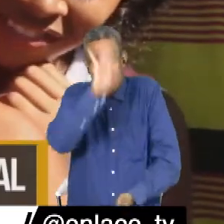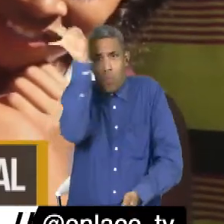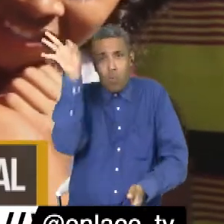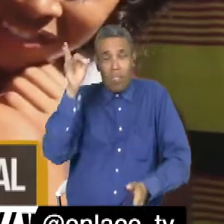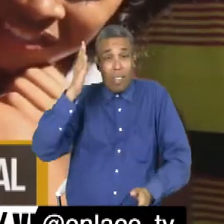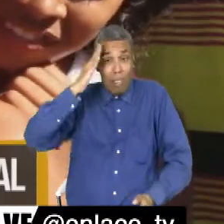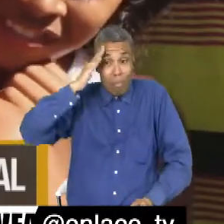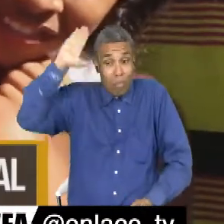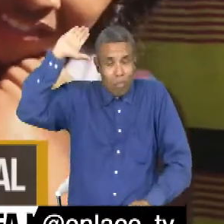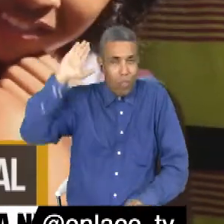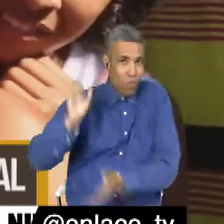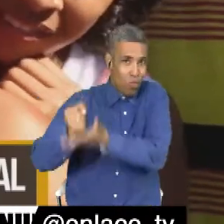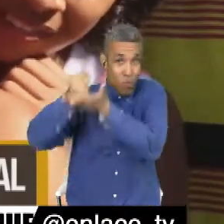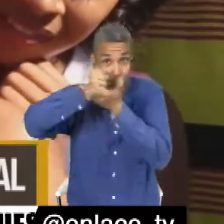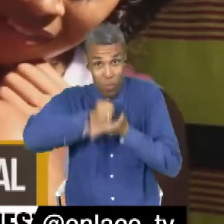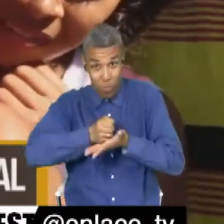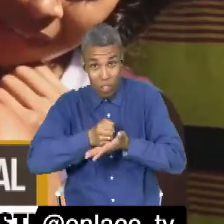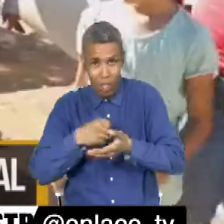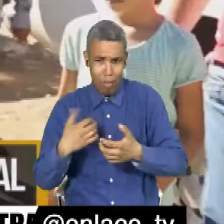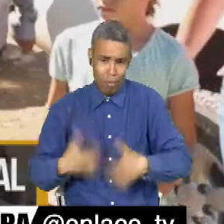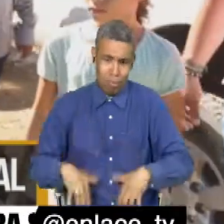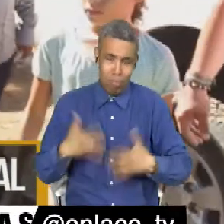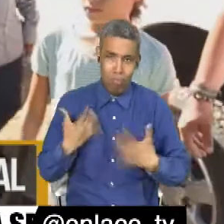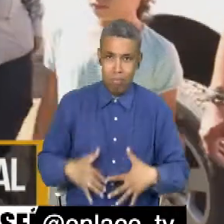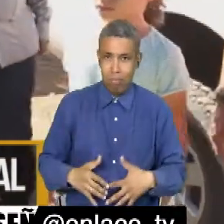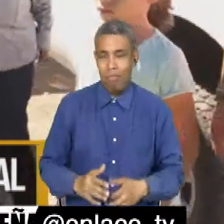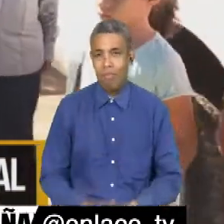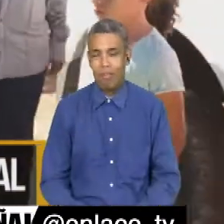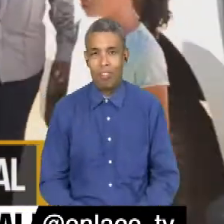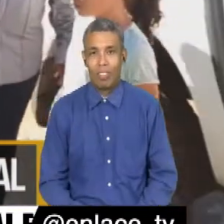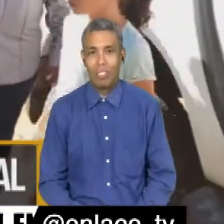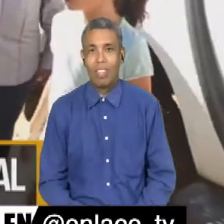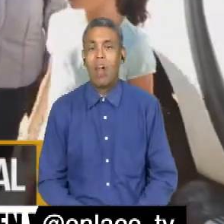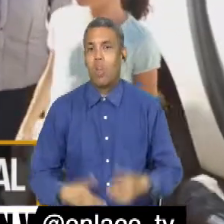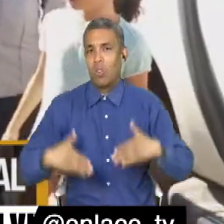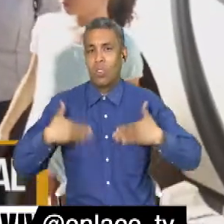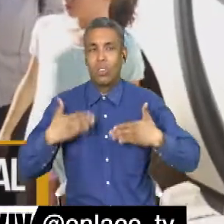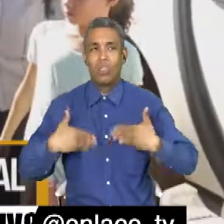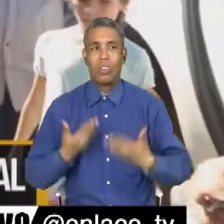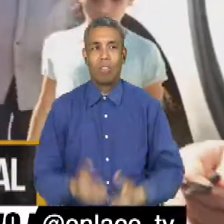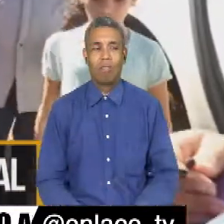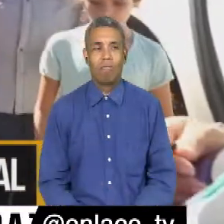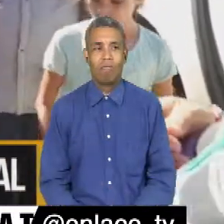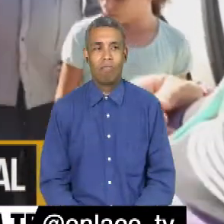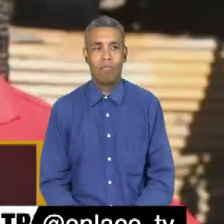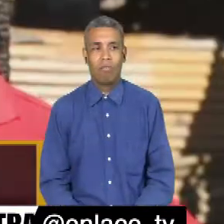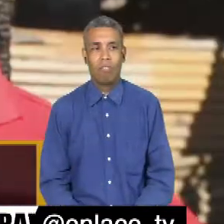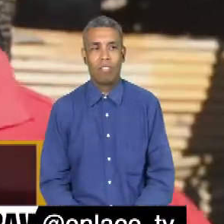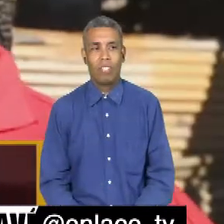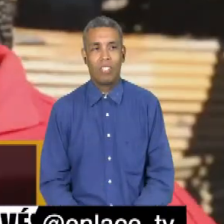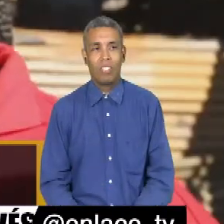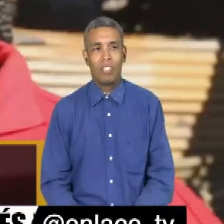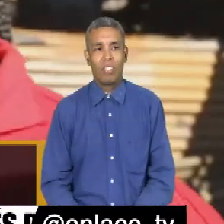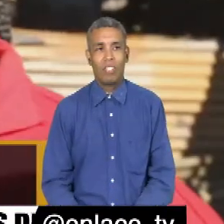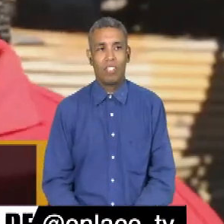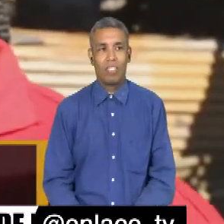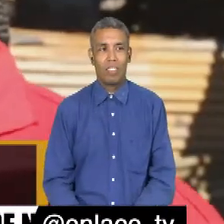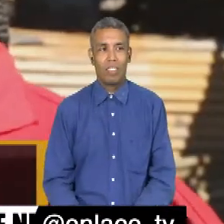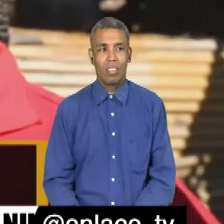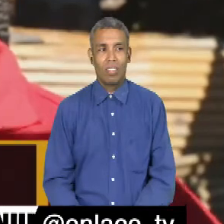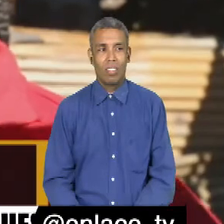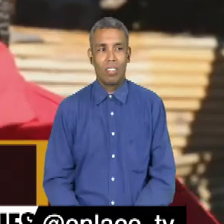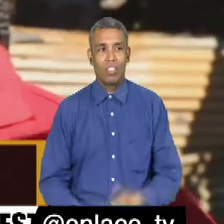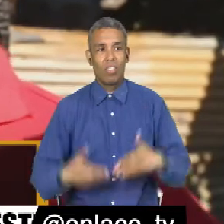esto, pero como se me llegó ese caso, ahora estoy feliz. Contento porque ya el doctor vino y ya